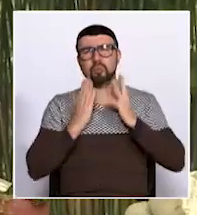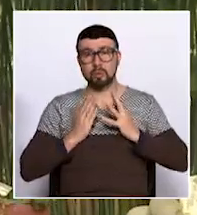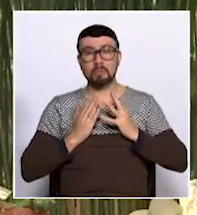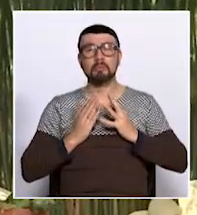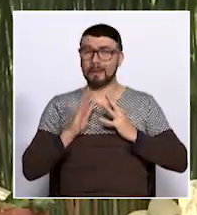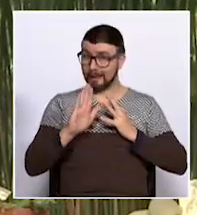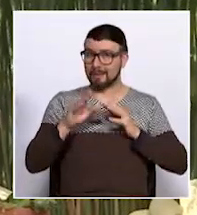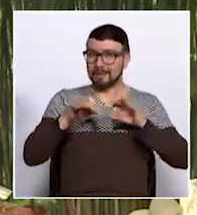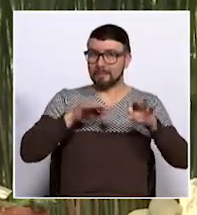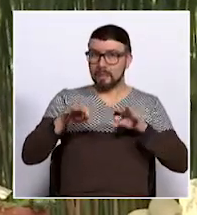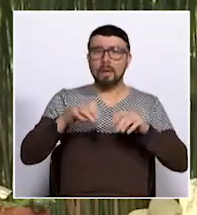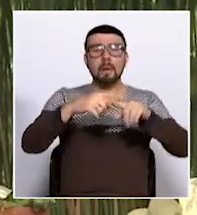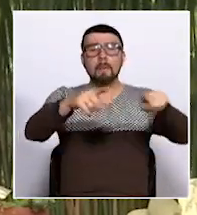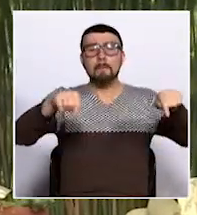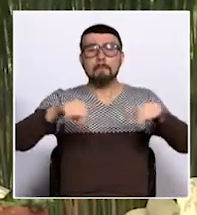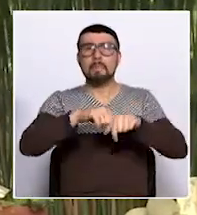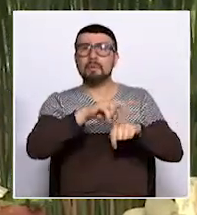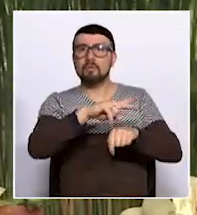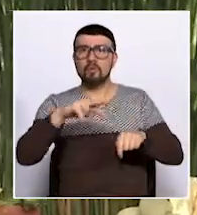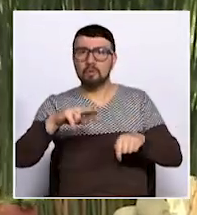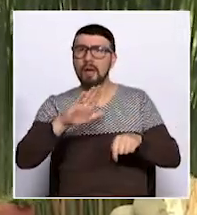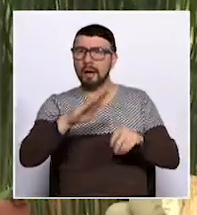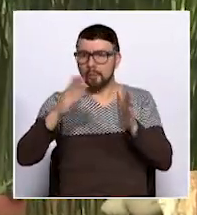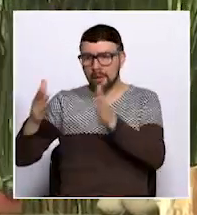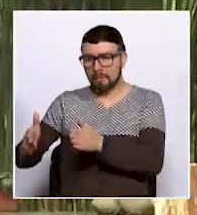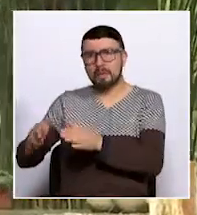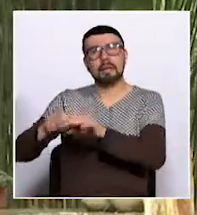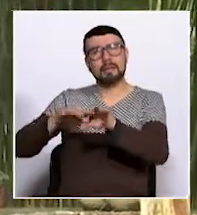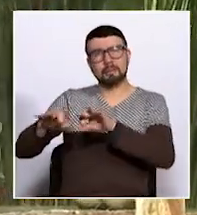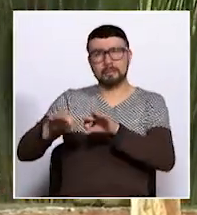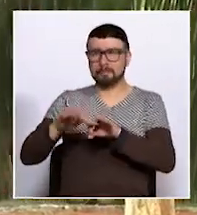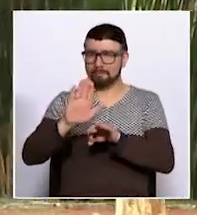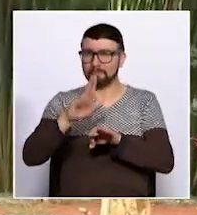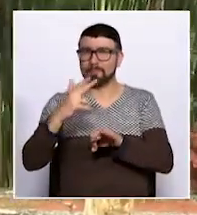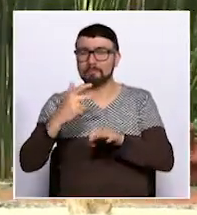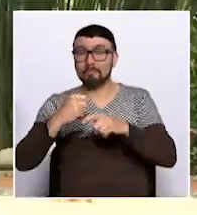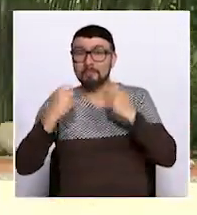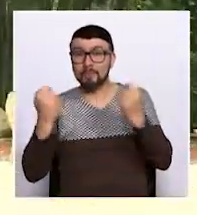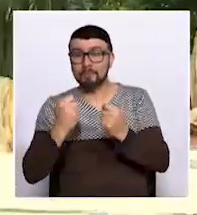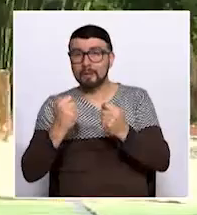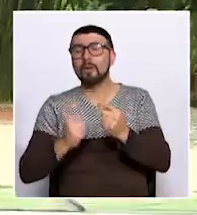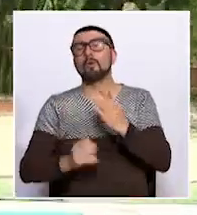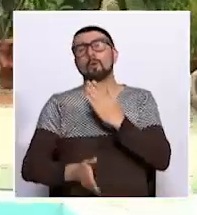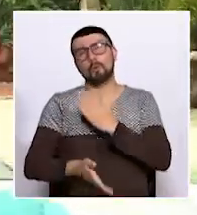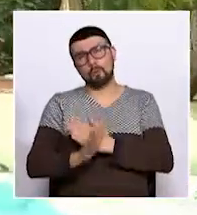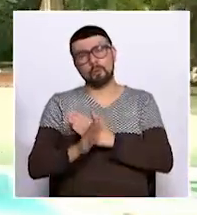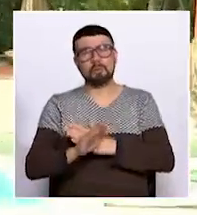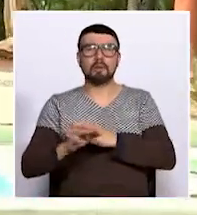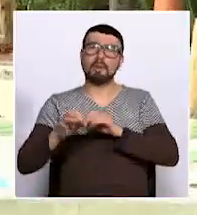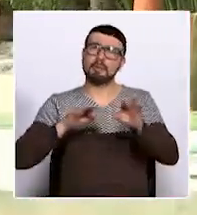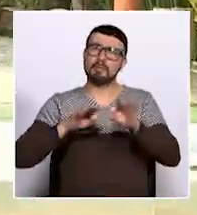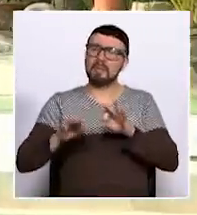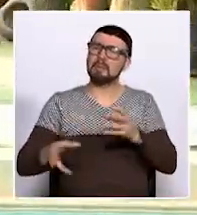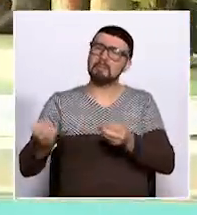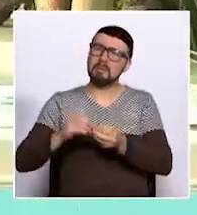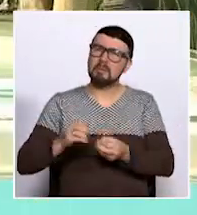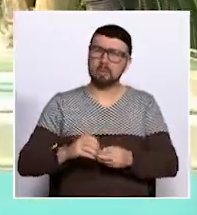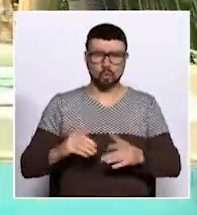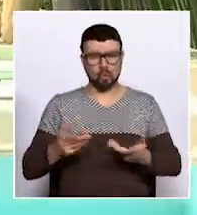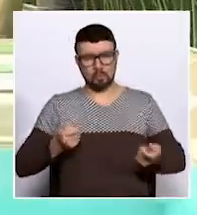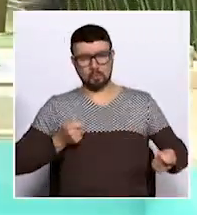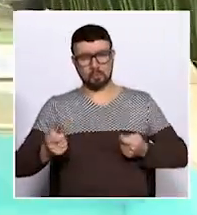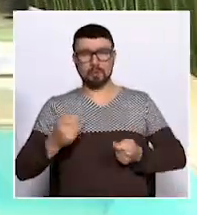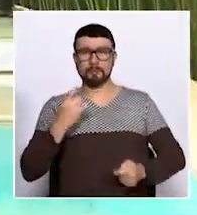vamos a contar en el próximo bloque. Para eso vamos a este corte comerciales y seguimos hablando y contándoles más sobre el manejo del